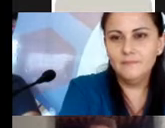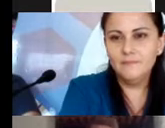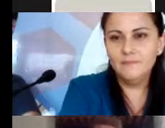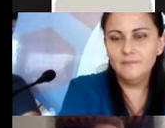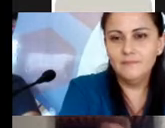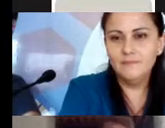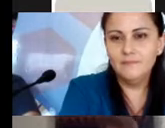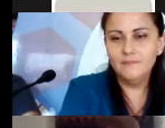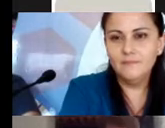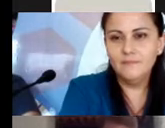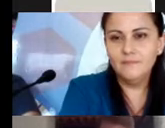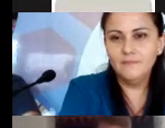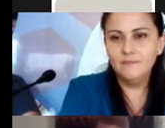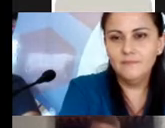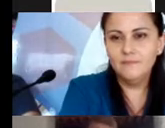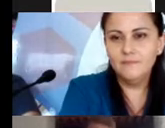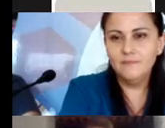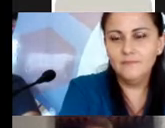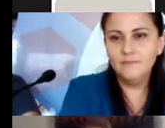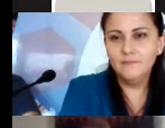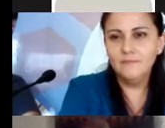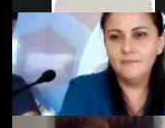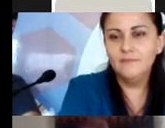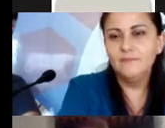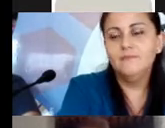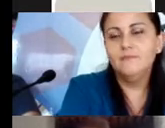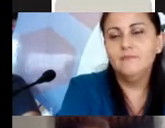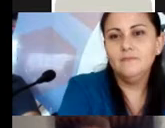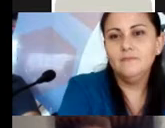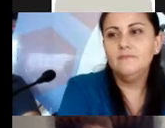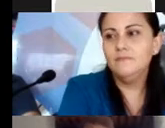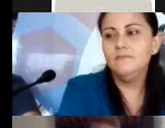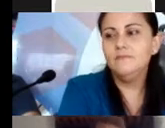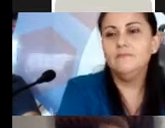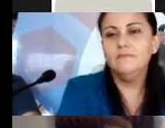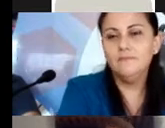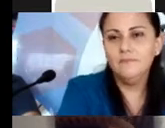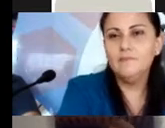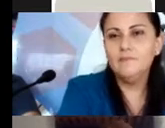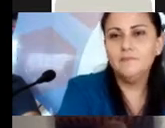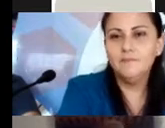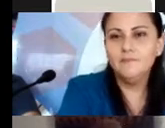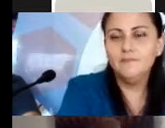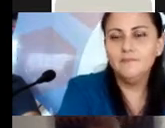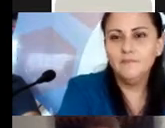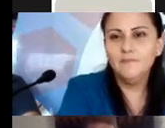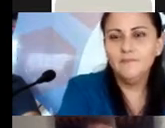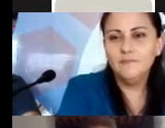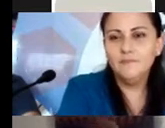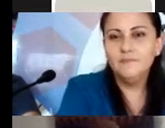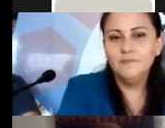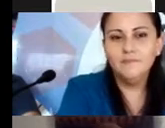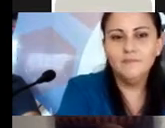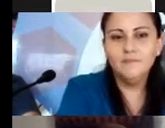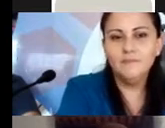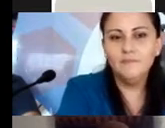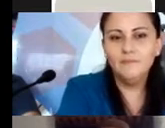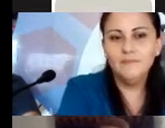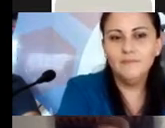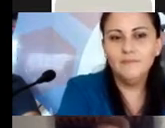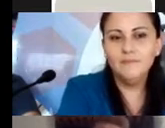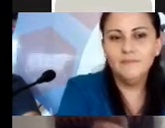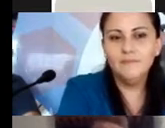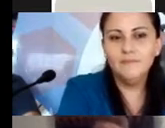muy hacia atrás, es algo que va a limitar la funcionalidad del sujeto. Entender también que sea